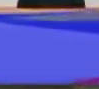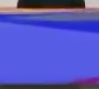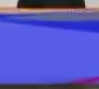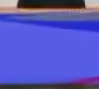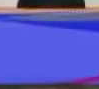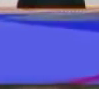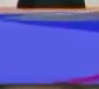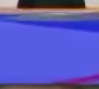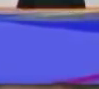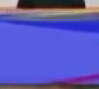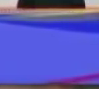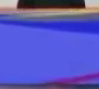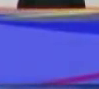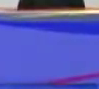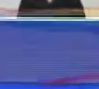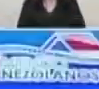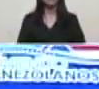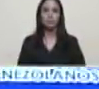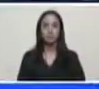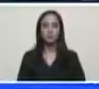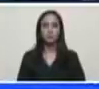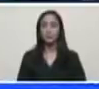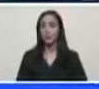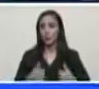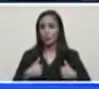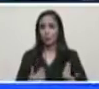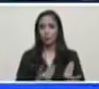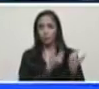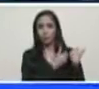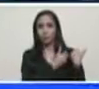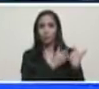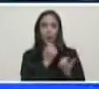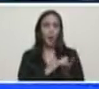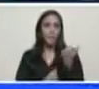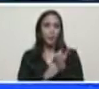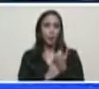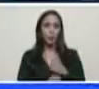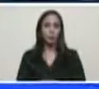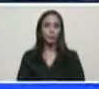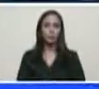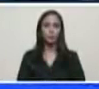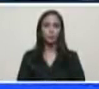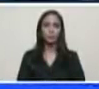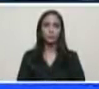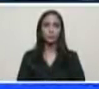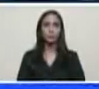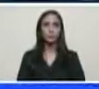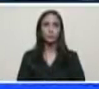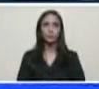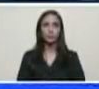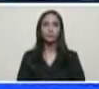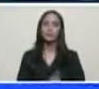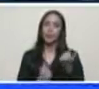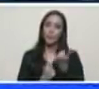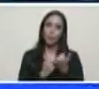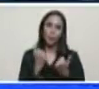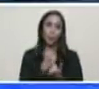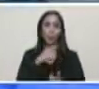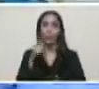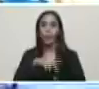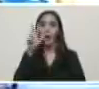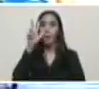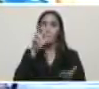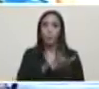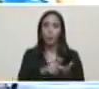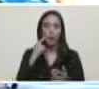bien Yo me sumo apoyo y apruebo